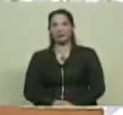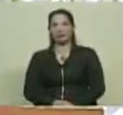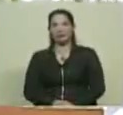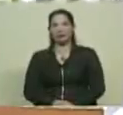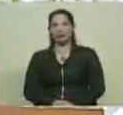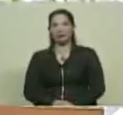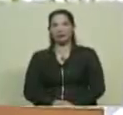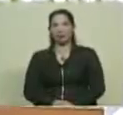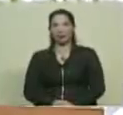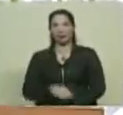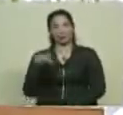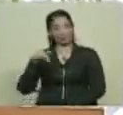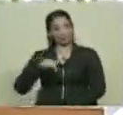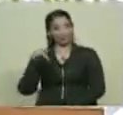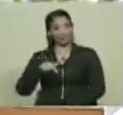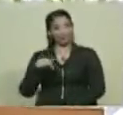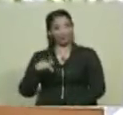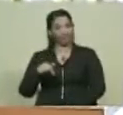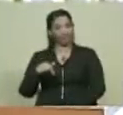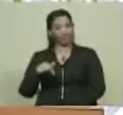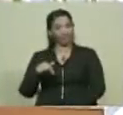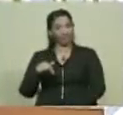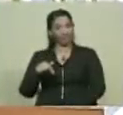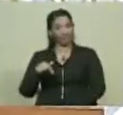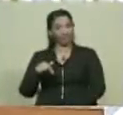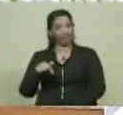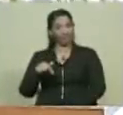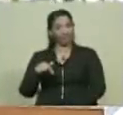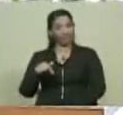Aquí estuvimos hace...